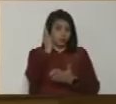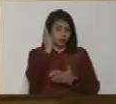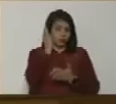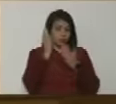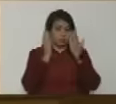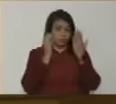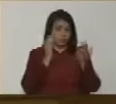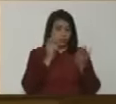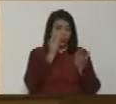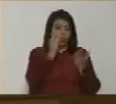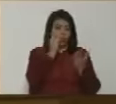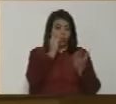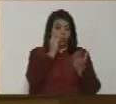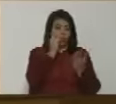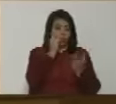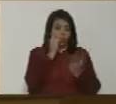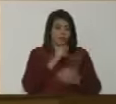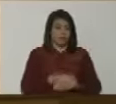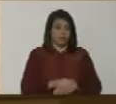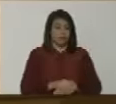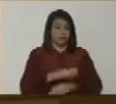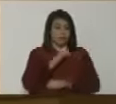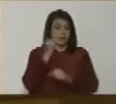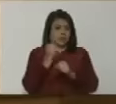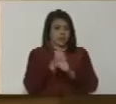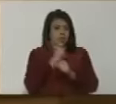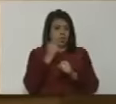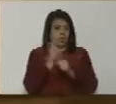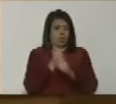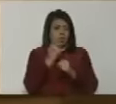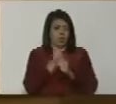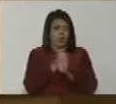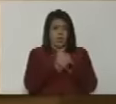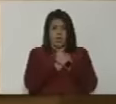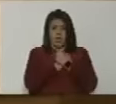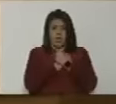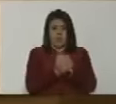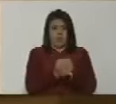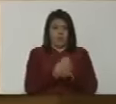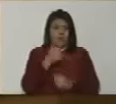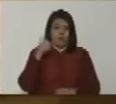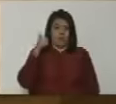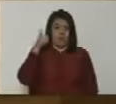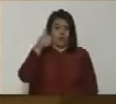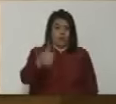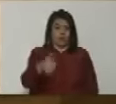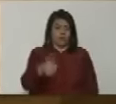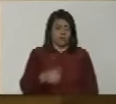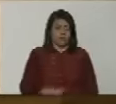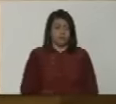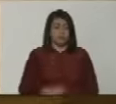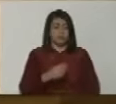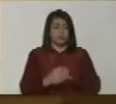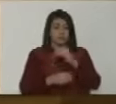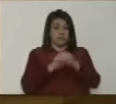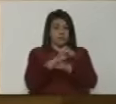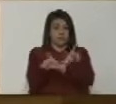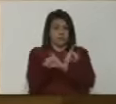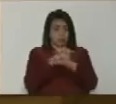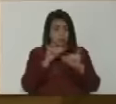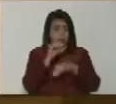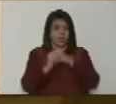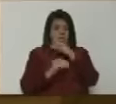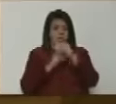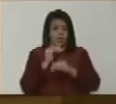ti, hombre, que con tu trabajo y amor infinito has construido